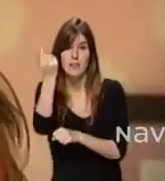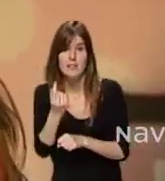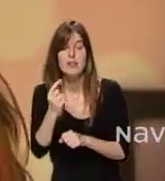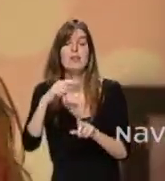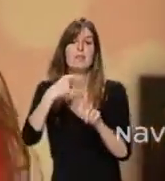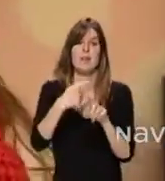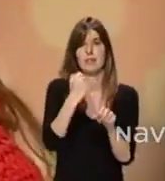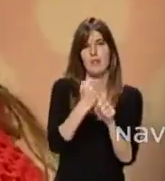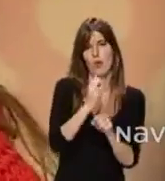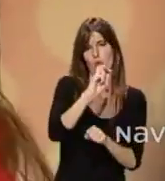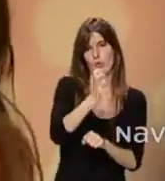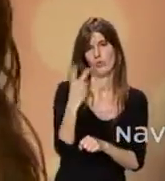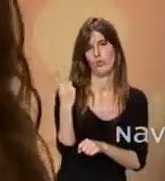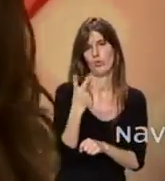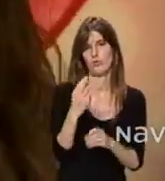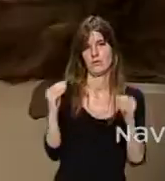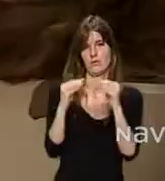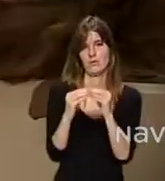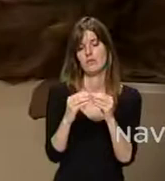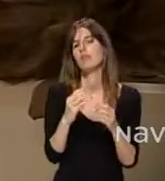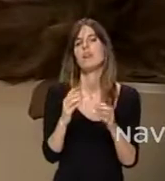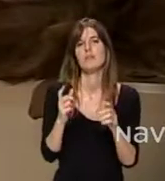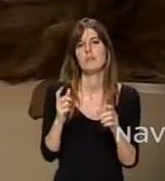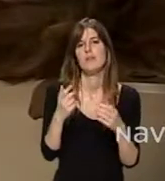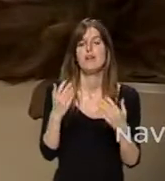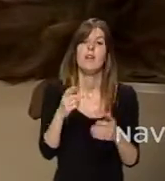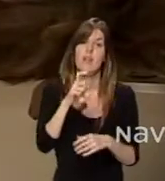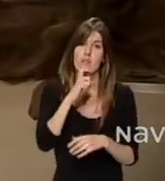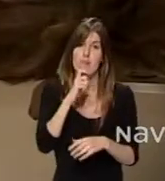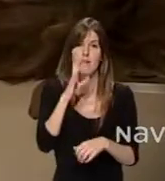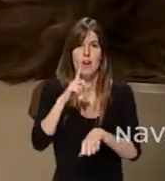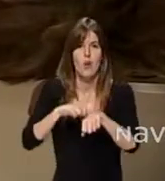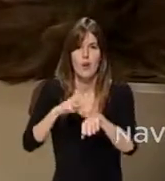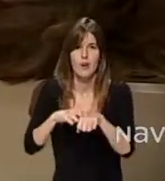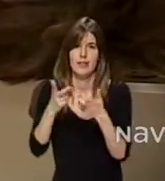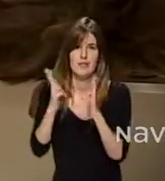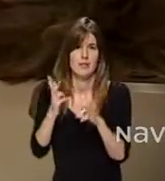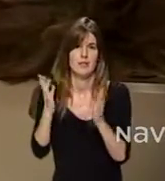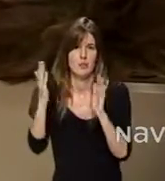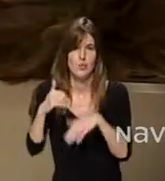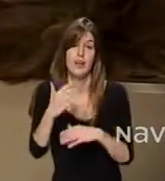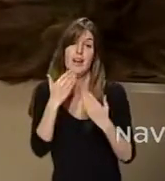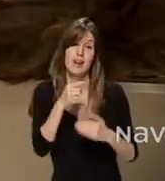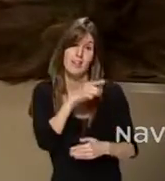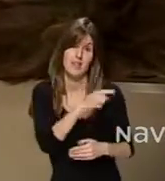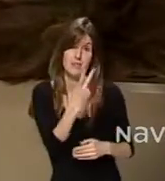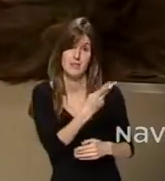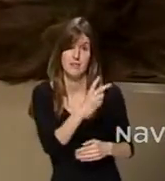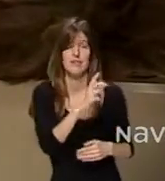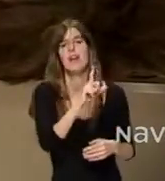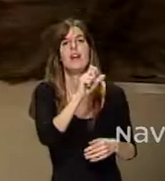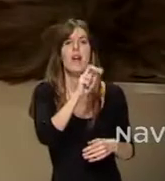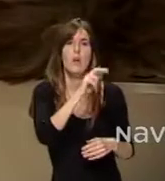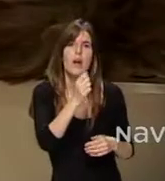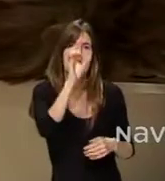y bueno, siempre es un poquito más complicado porque tienes menos disponibilidad y de esta manera Laura y Raquel me